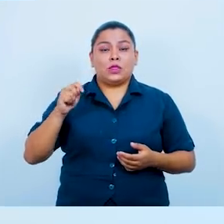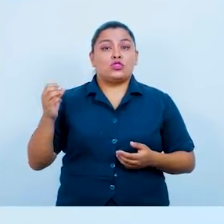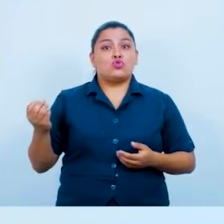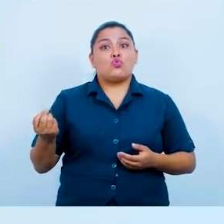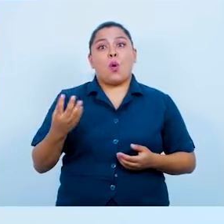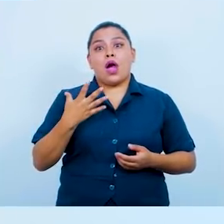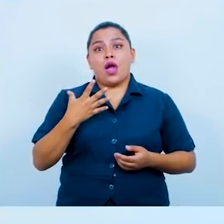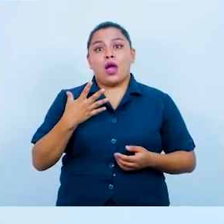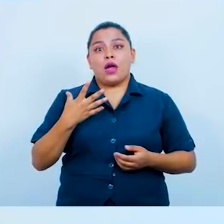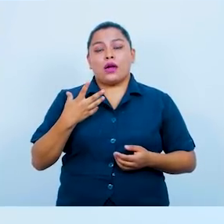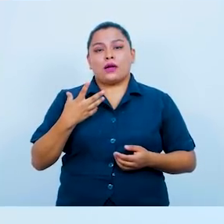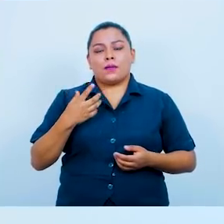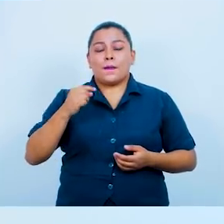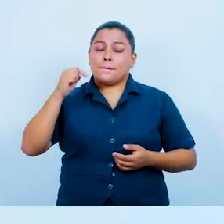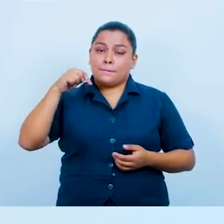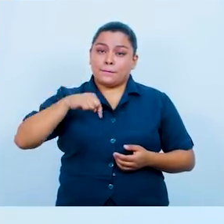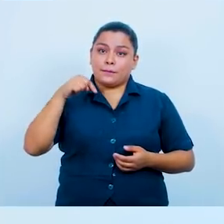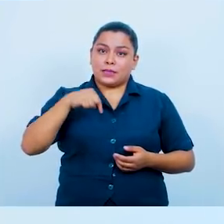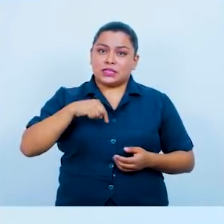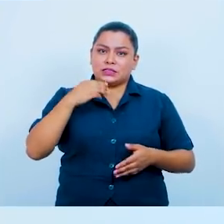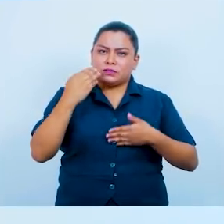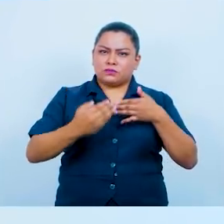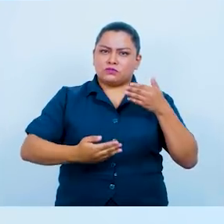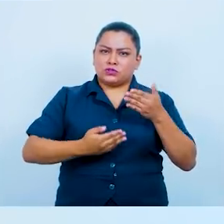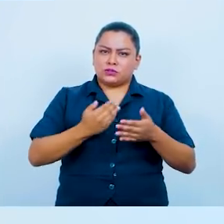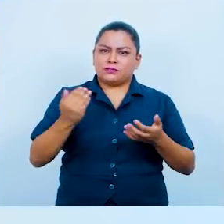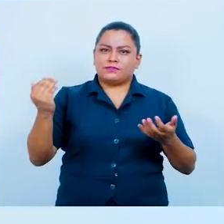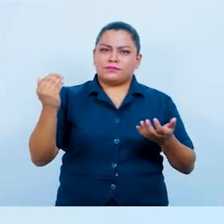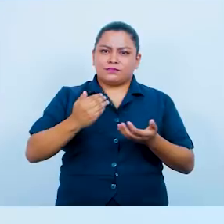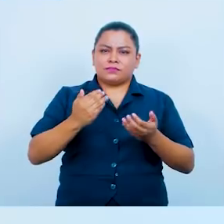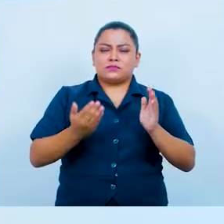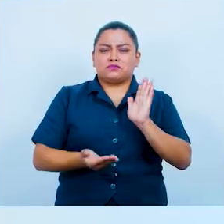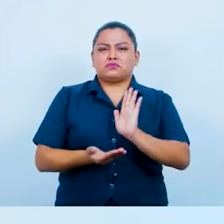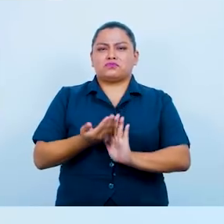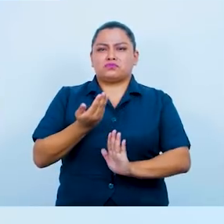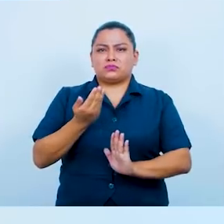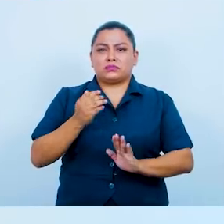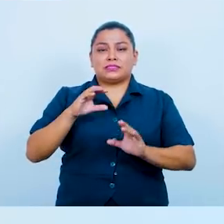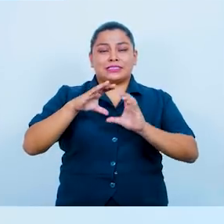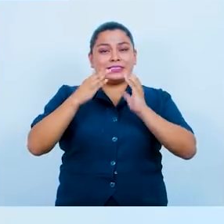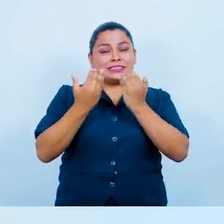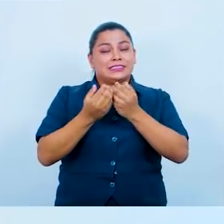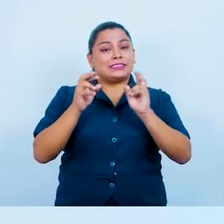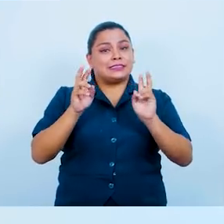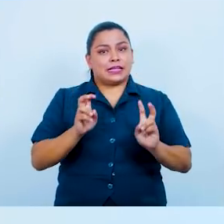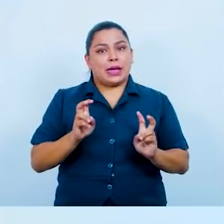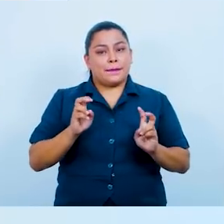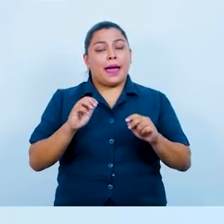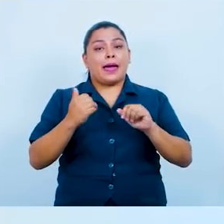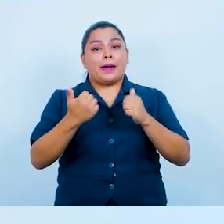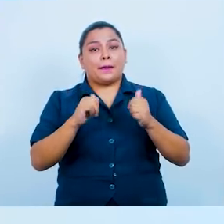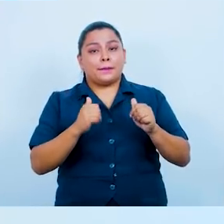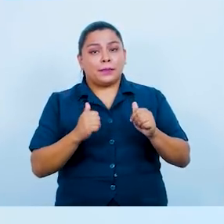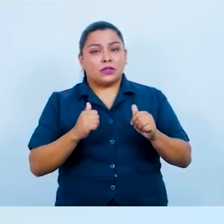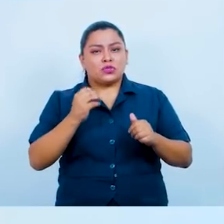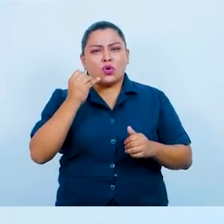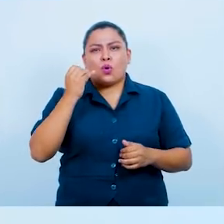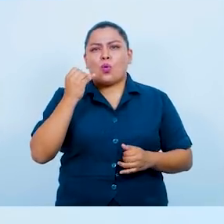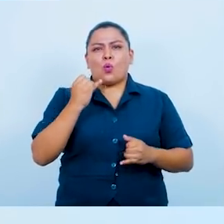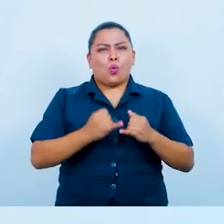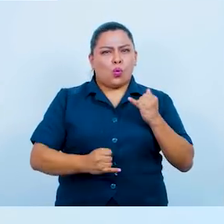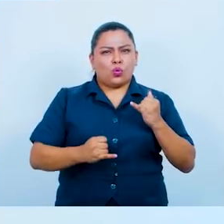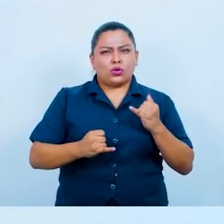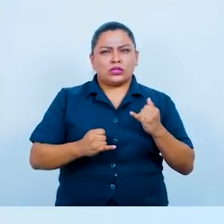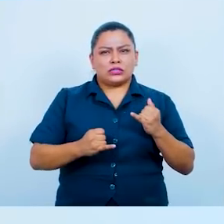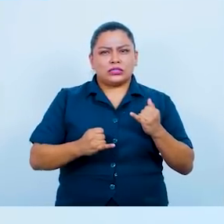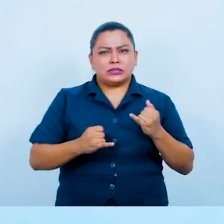embargo, en esta acción formativa hemos adoptado y desarrollado los contenidos de acuerdo a la última versión